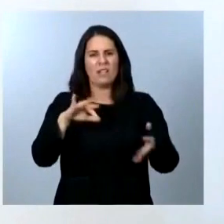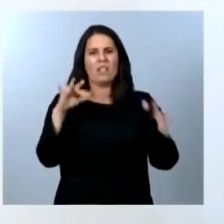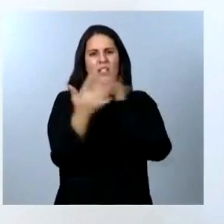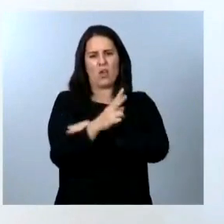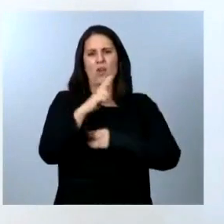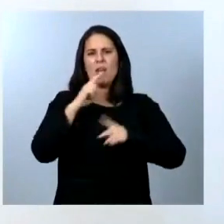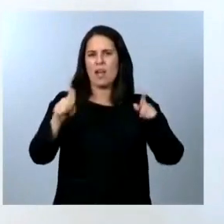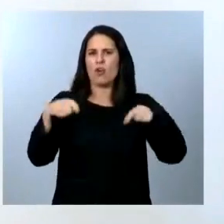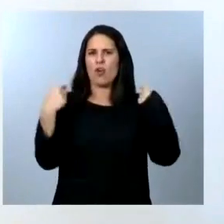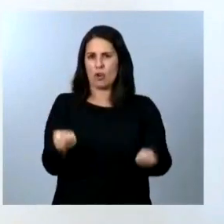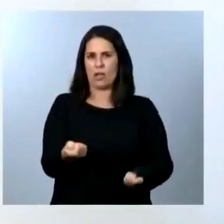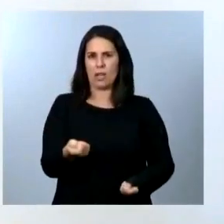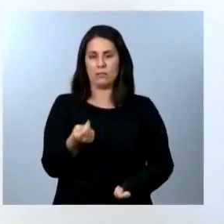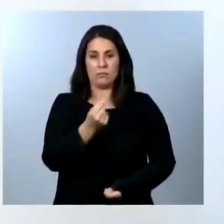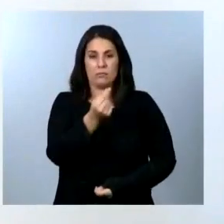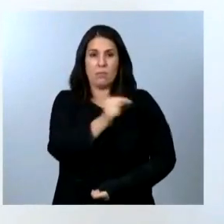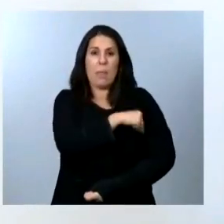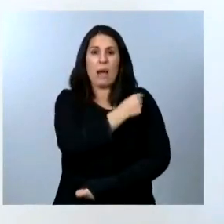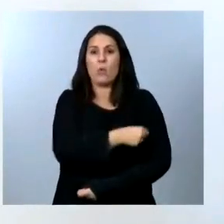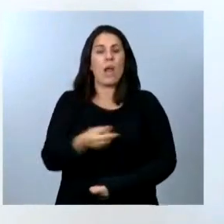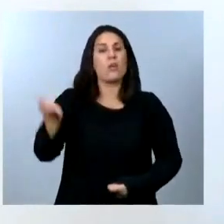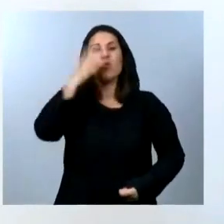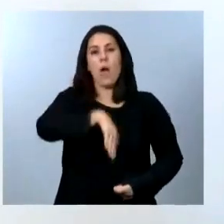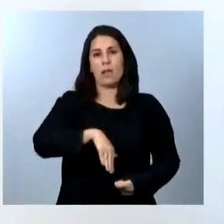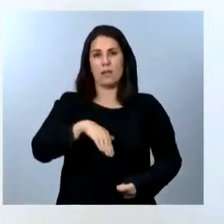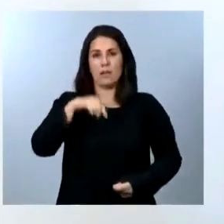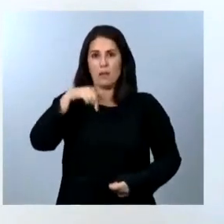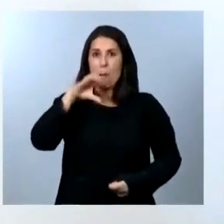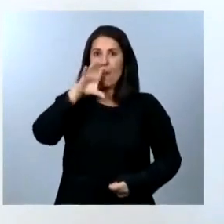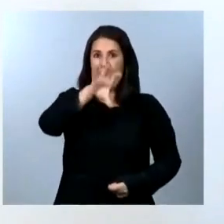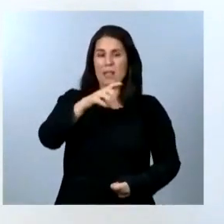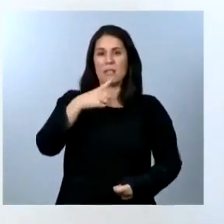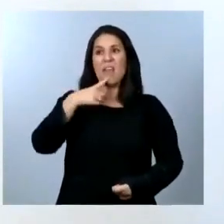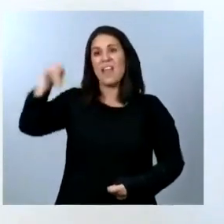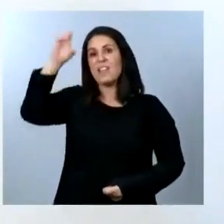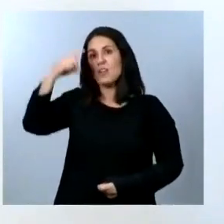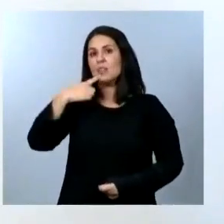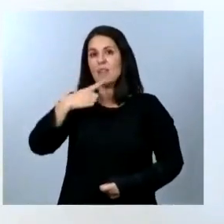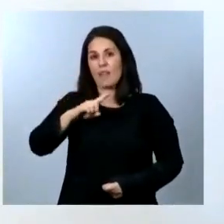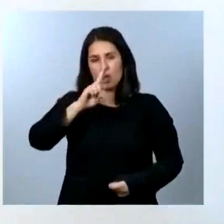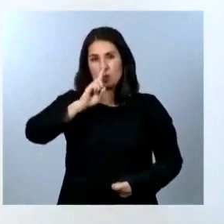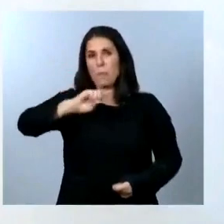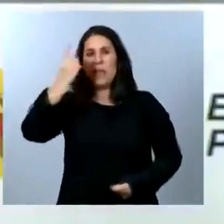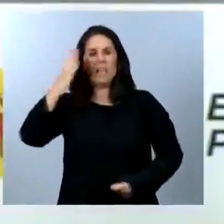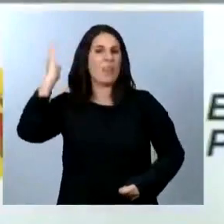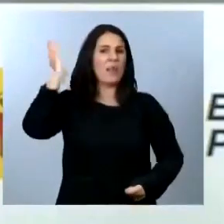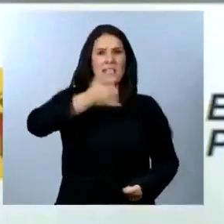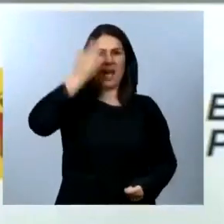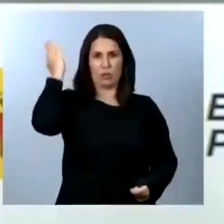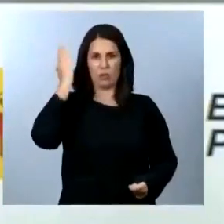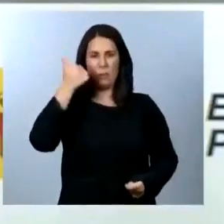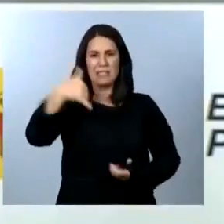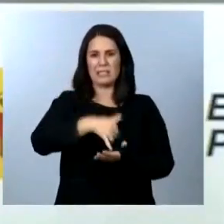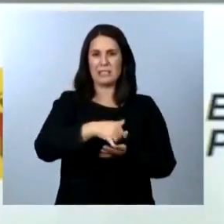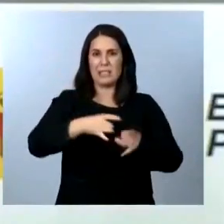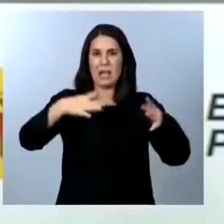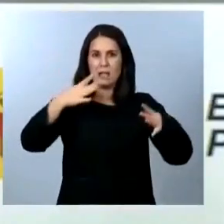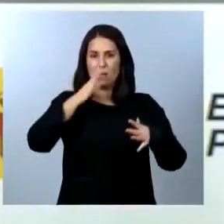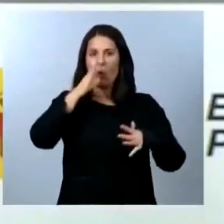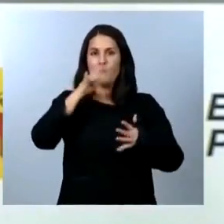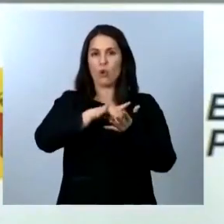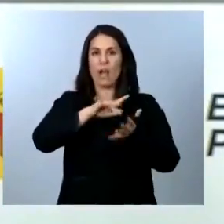hay vacuna. Nuestro país, dicen los científicos, va a ser uno de los países más dañados, más vulnerables a los efectos del cambio climático, con lo